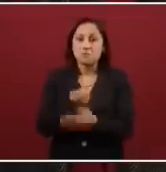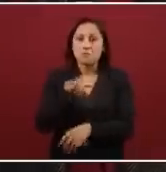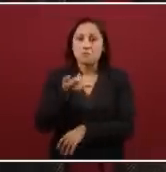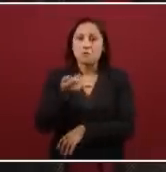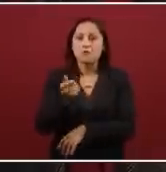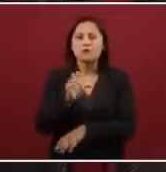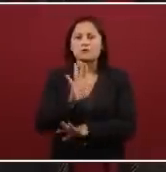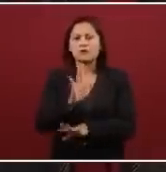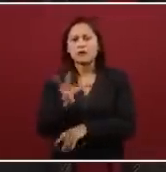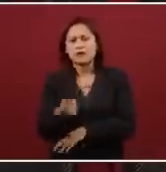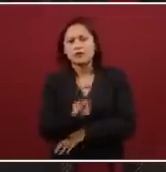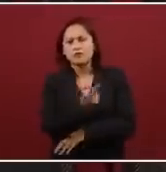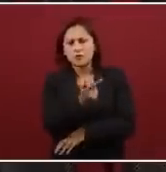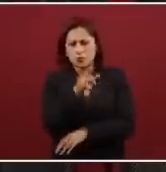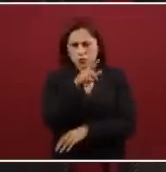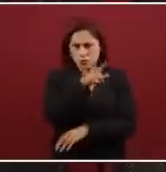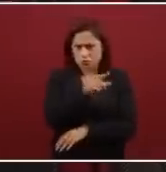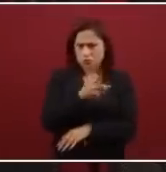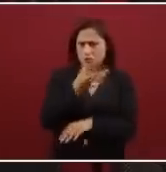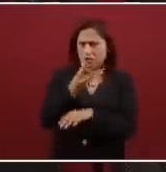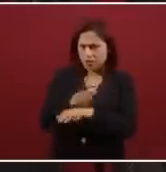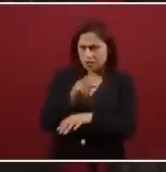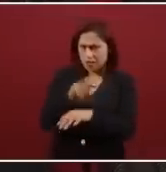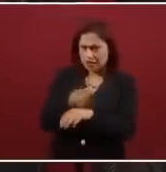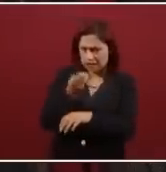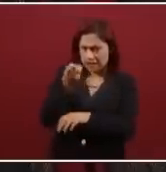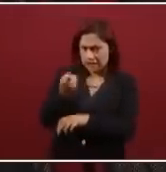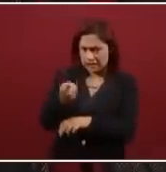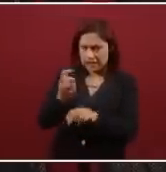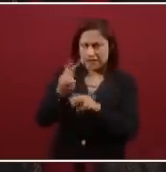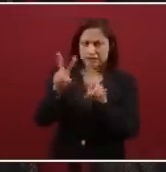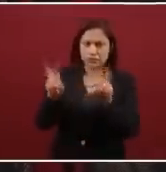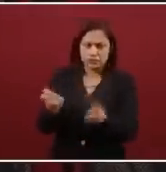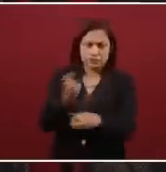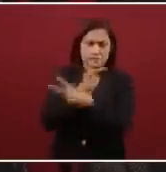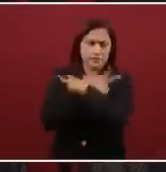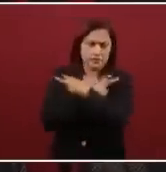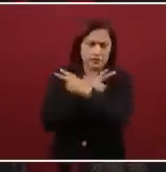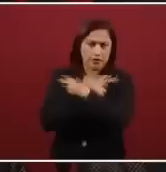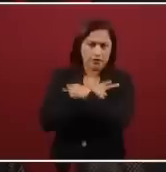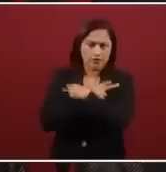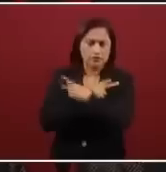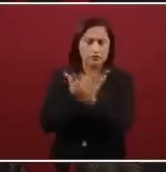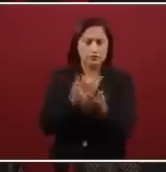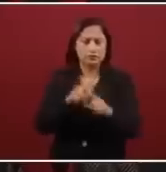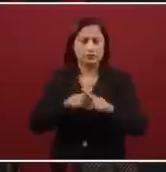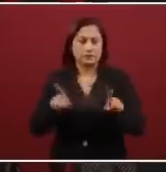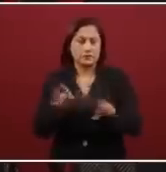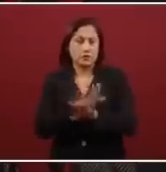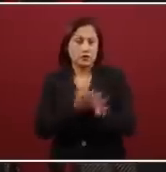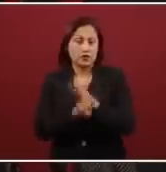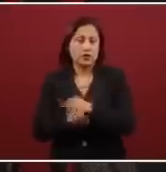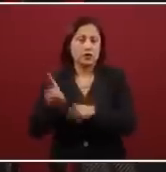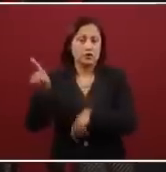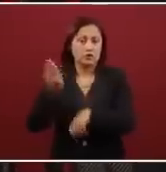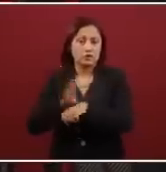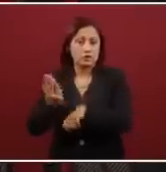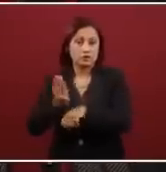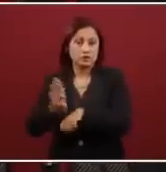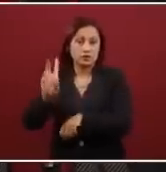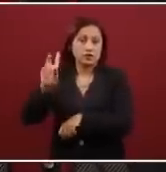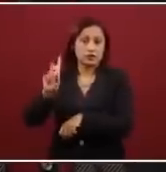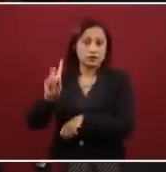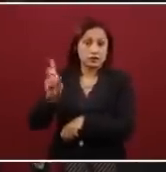si considera que son justos estos 6 días que otorga, porque por ejemplo en comparación con Brasil otorga 30 días o Alemania 20 días a